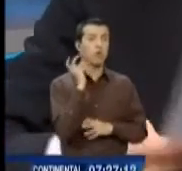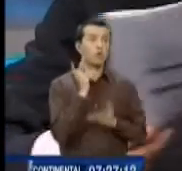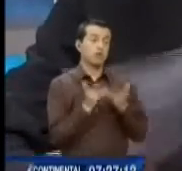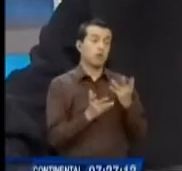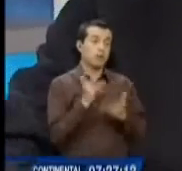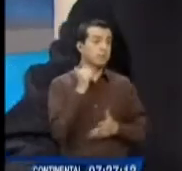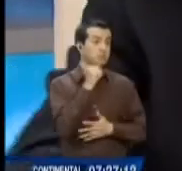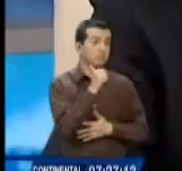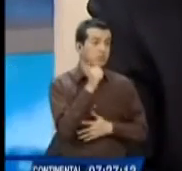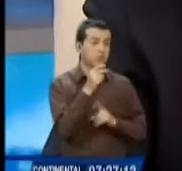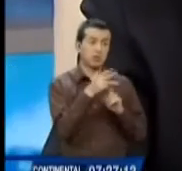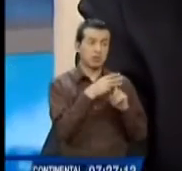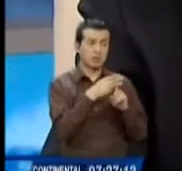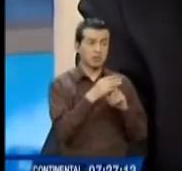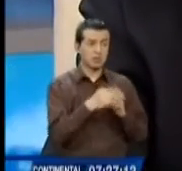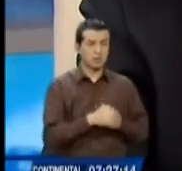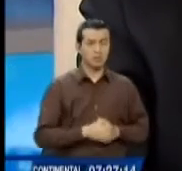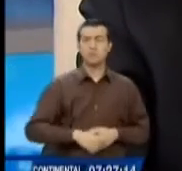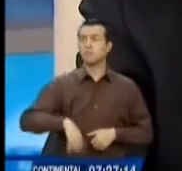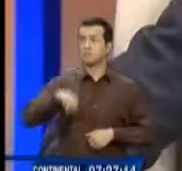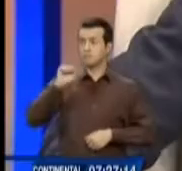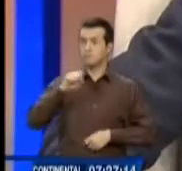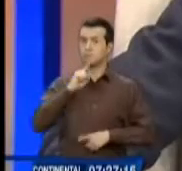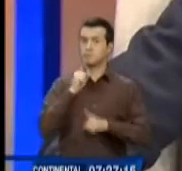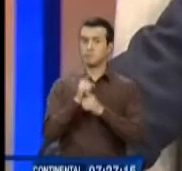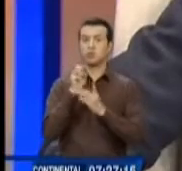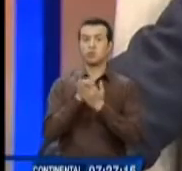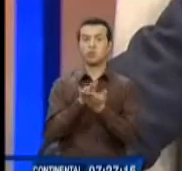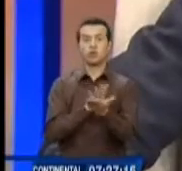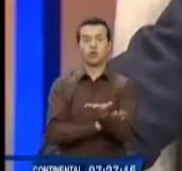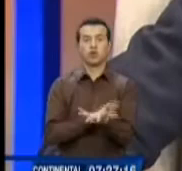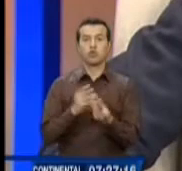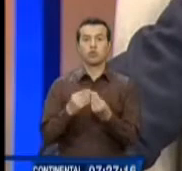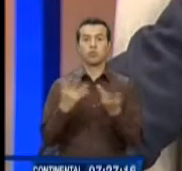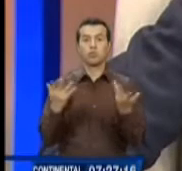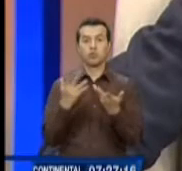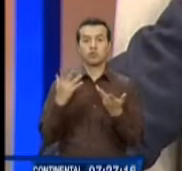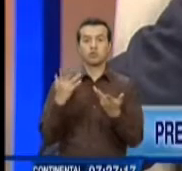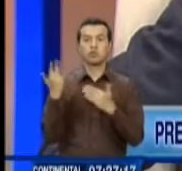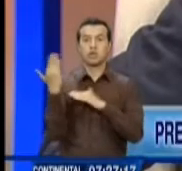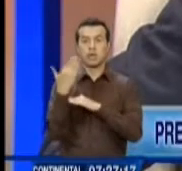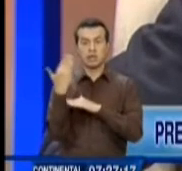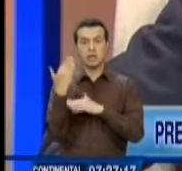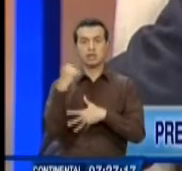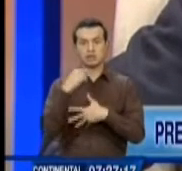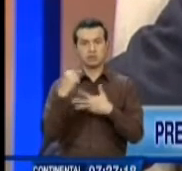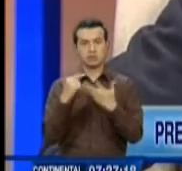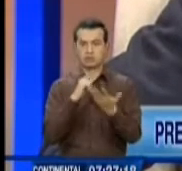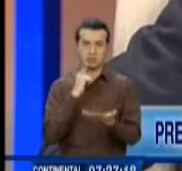ser la propia internet? Sí, de hecho este proyecto se sustenta mucho en canales alternativos.